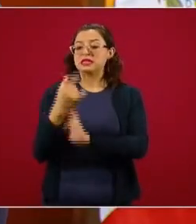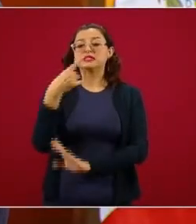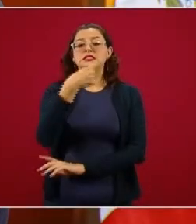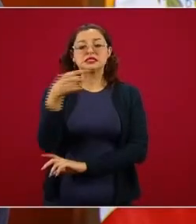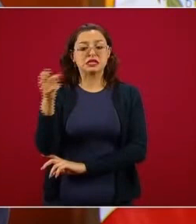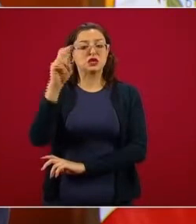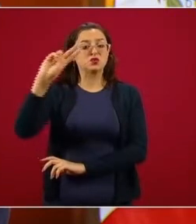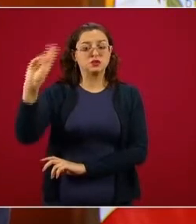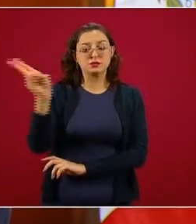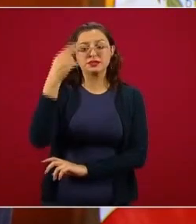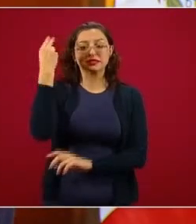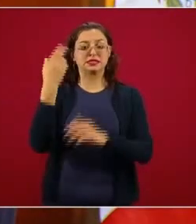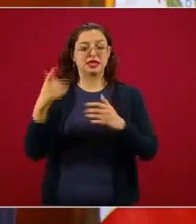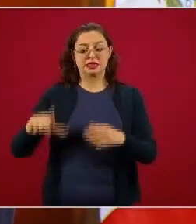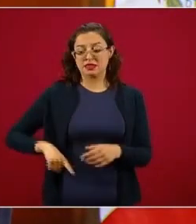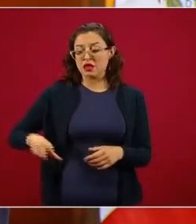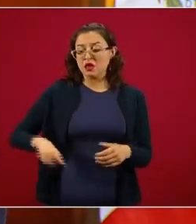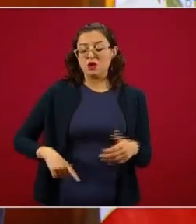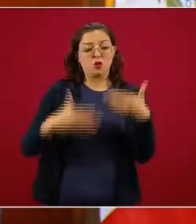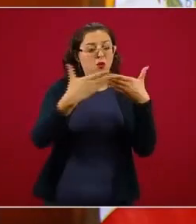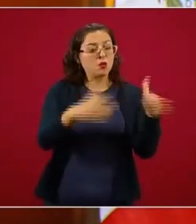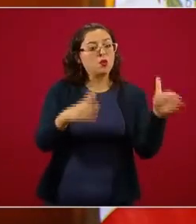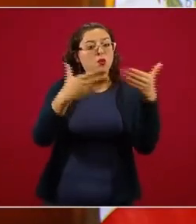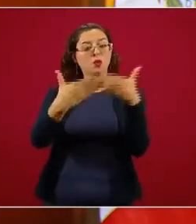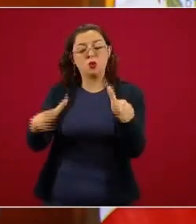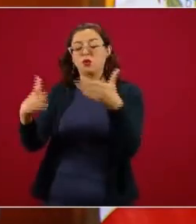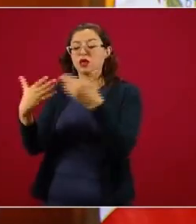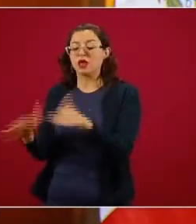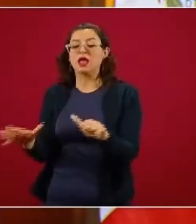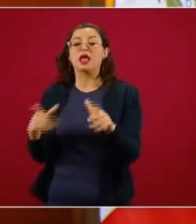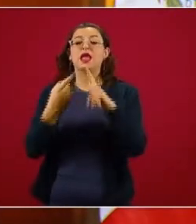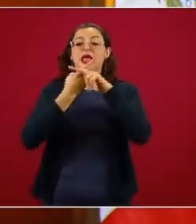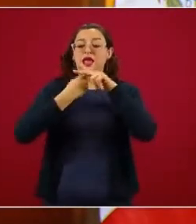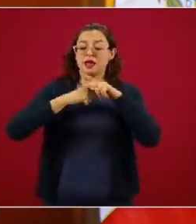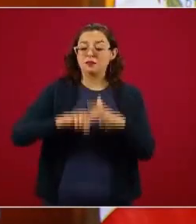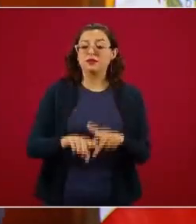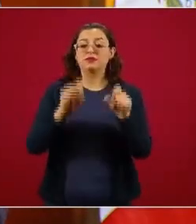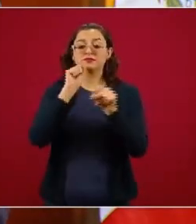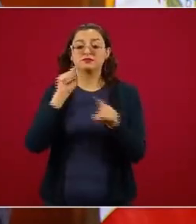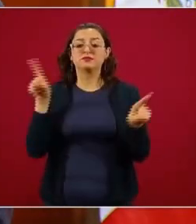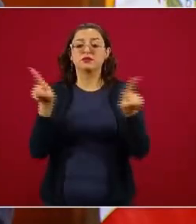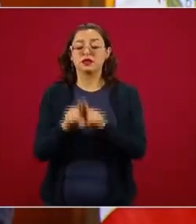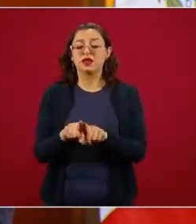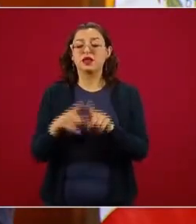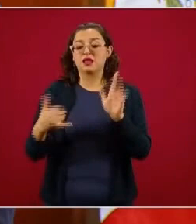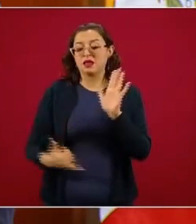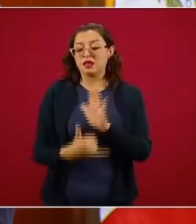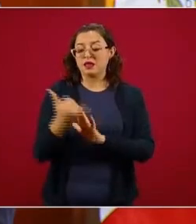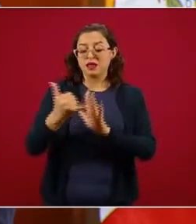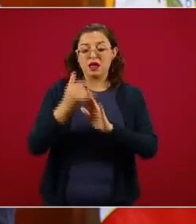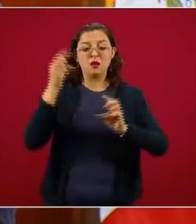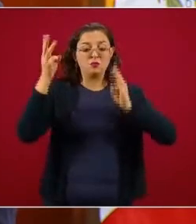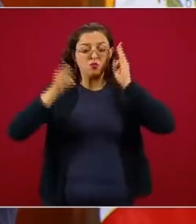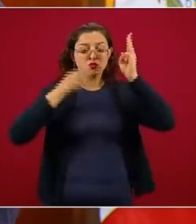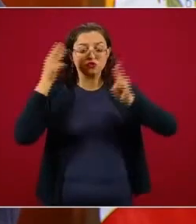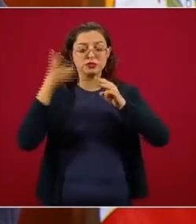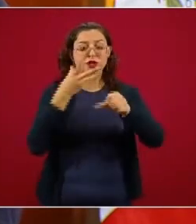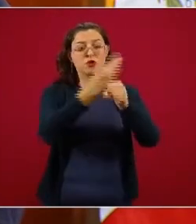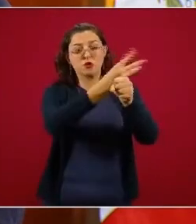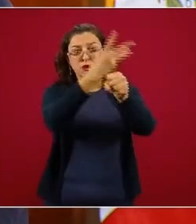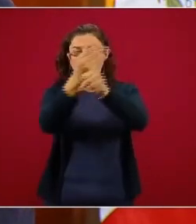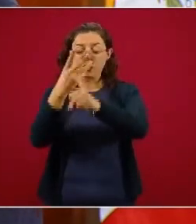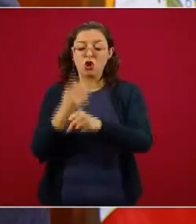públicas. Se inició la creación del Complejo Artístico y Cultural Los Pinos, que